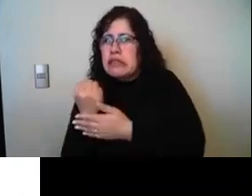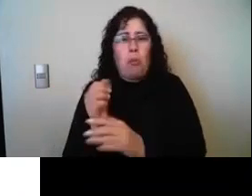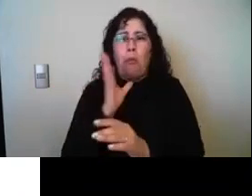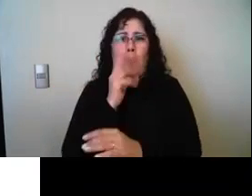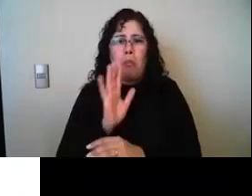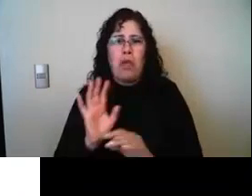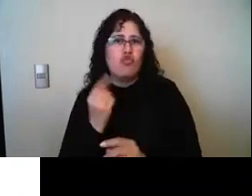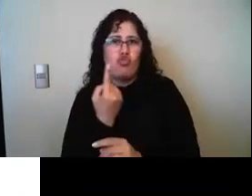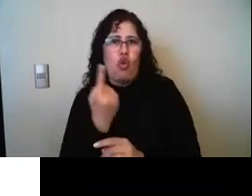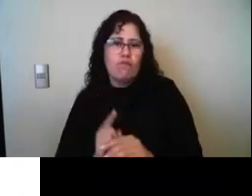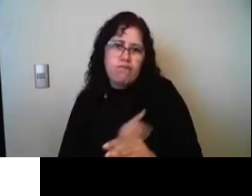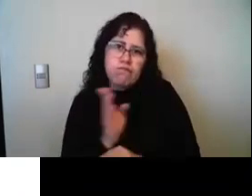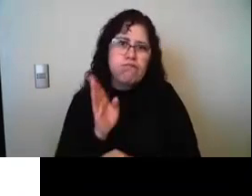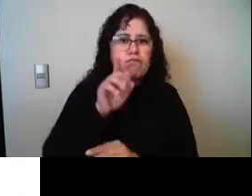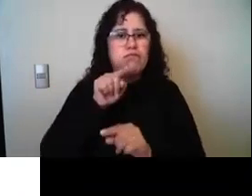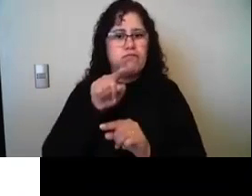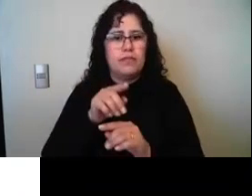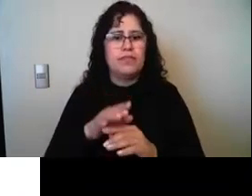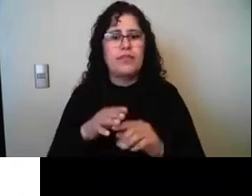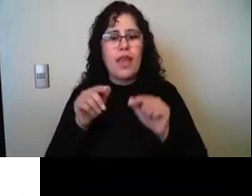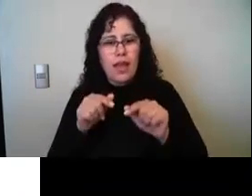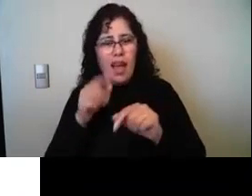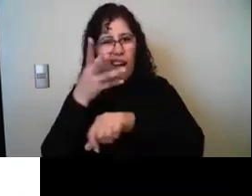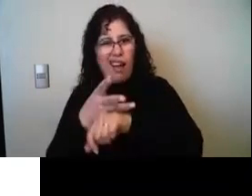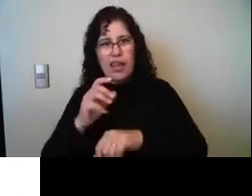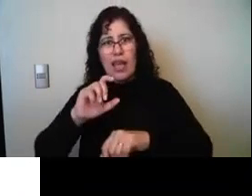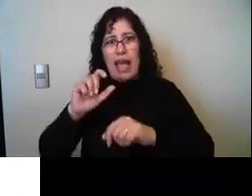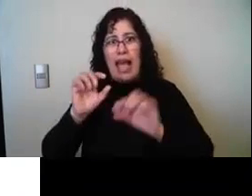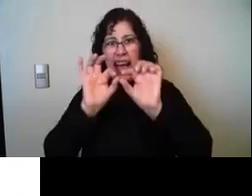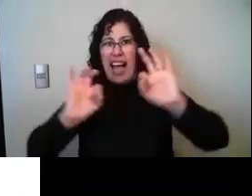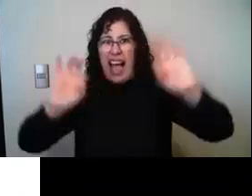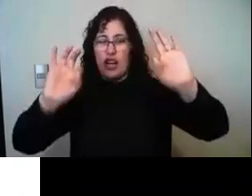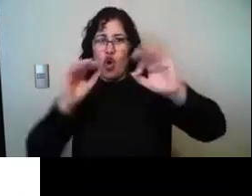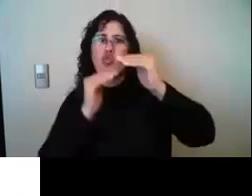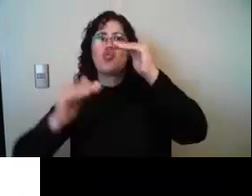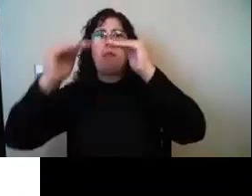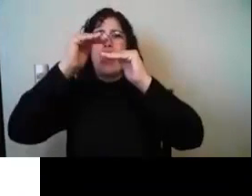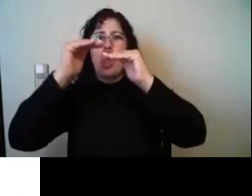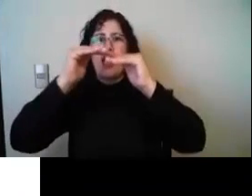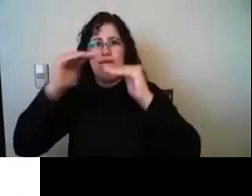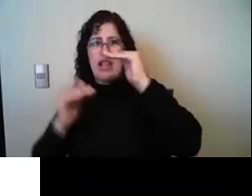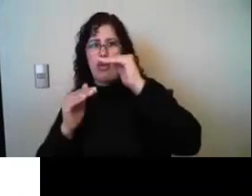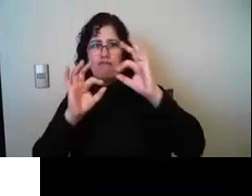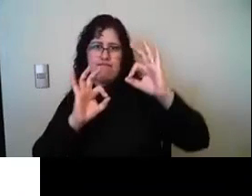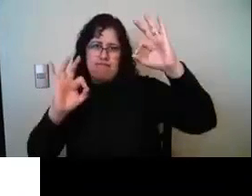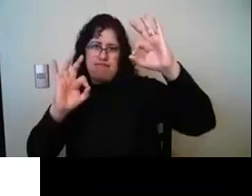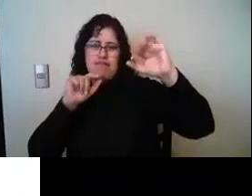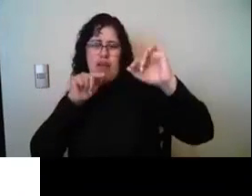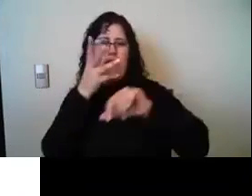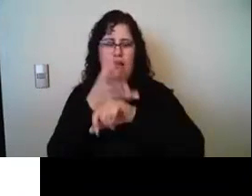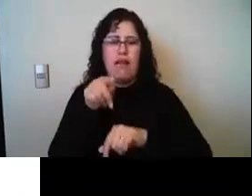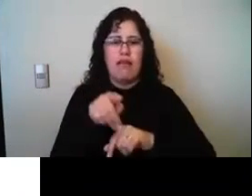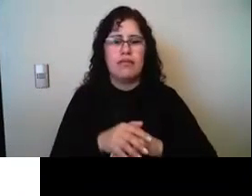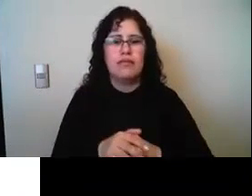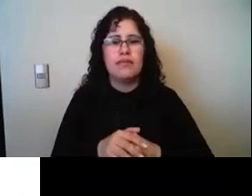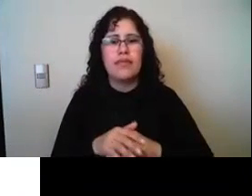inferior. Este par craneano tiene dos ganglios, uno superior y otro inferior. En este caso, el relevo está, o